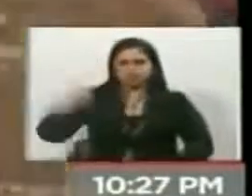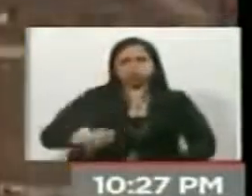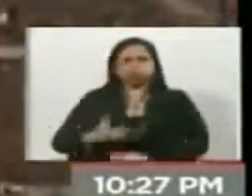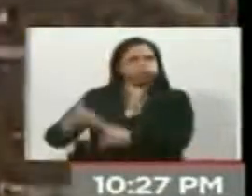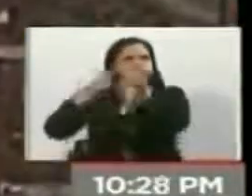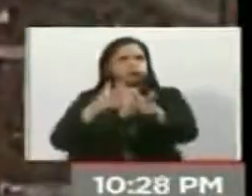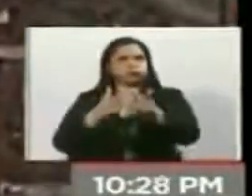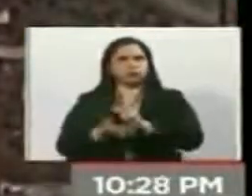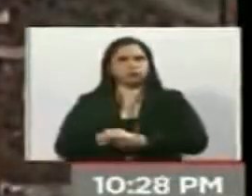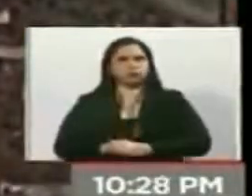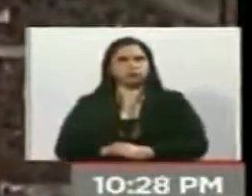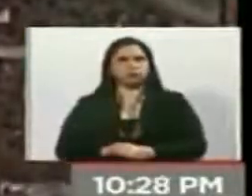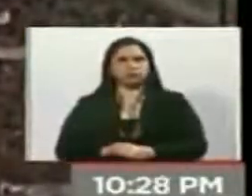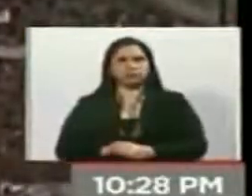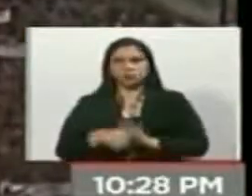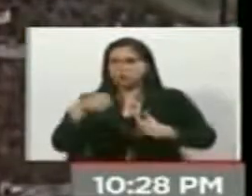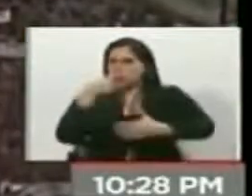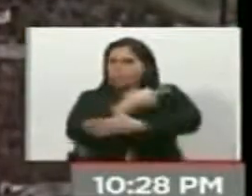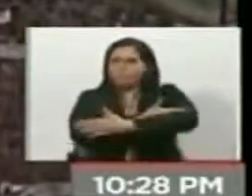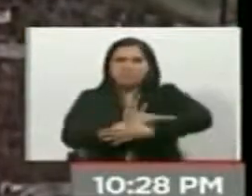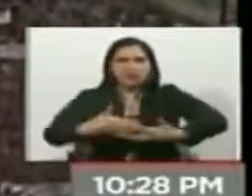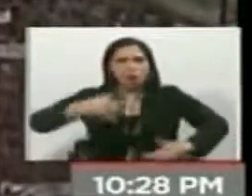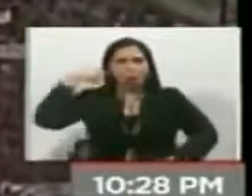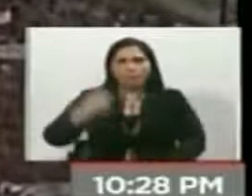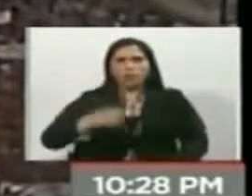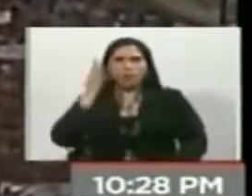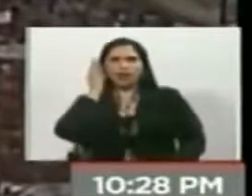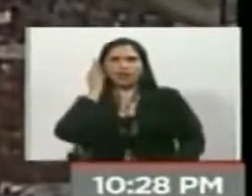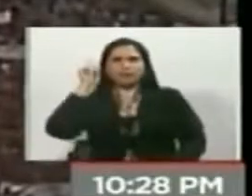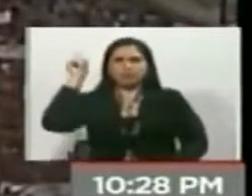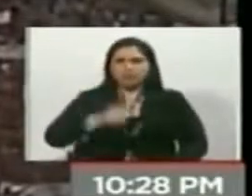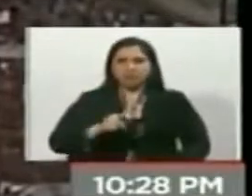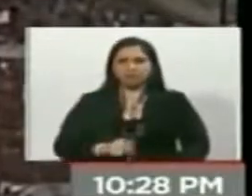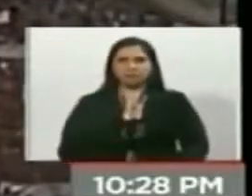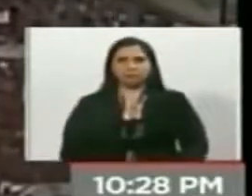armados. 1 millón de hombres y de mujeres.